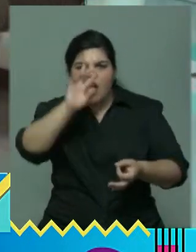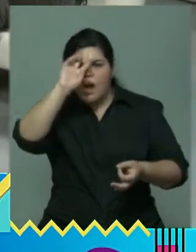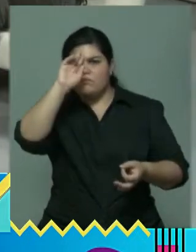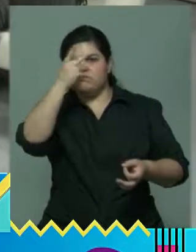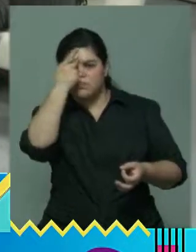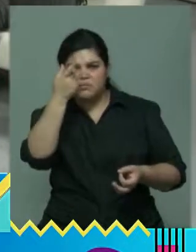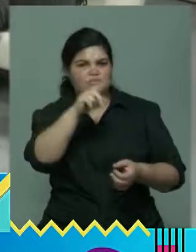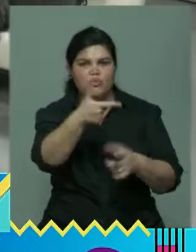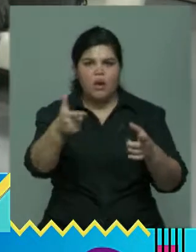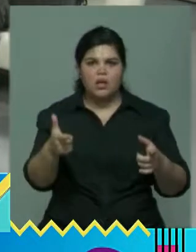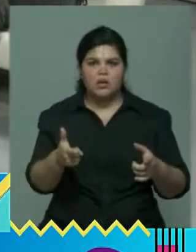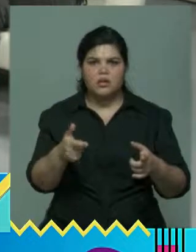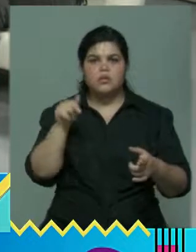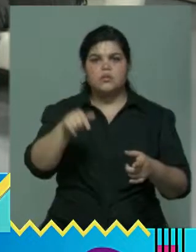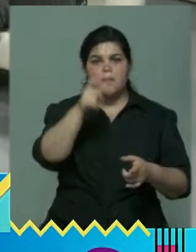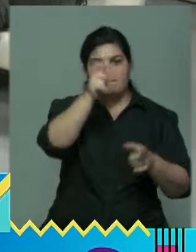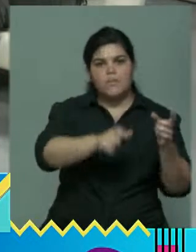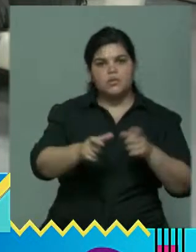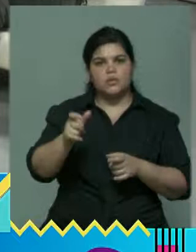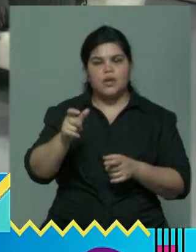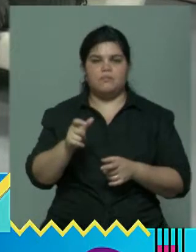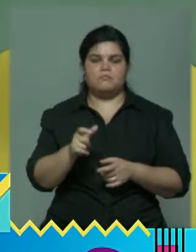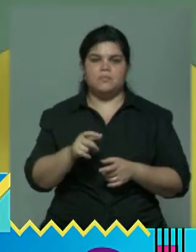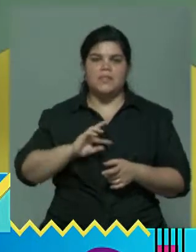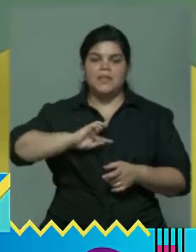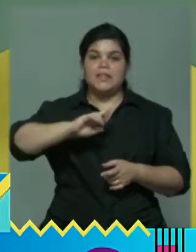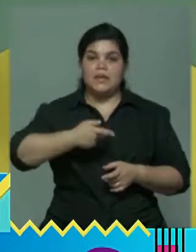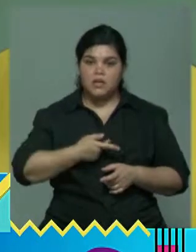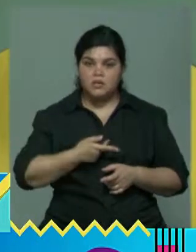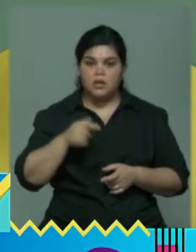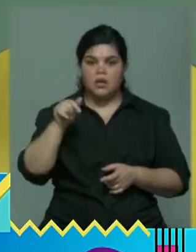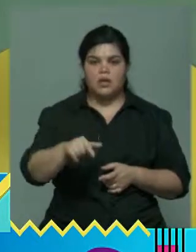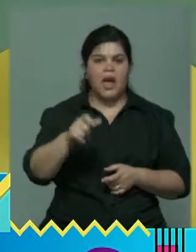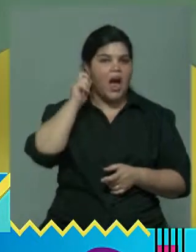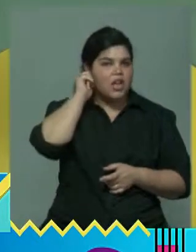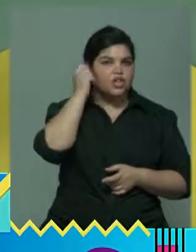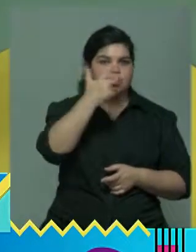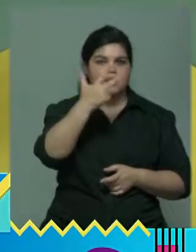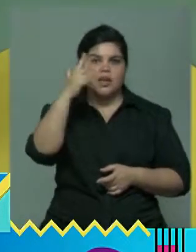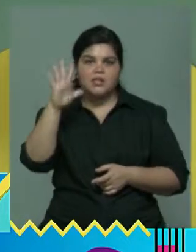en la población trans. Entonces, tenemos